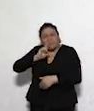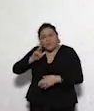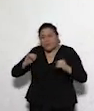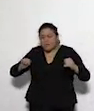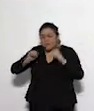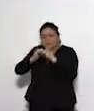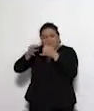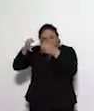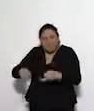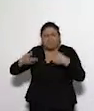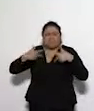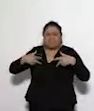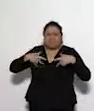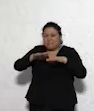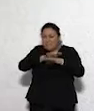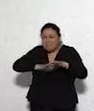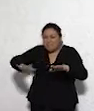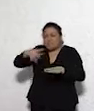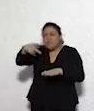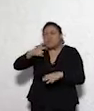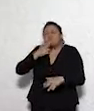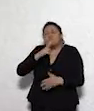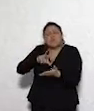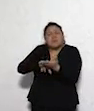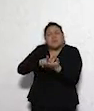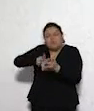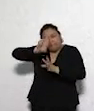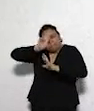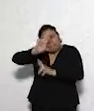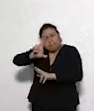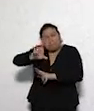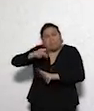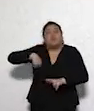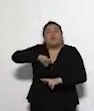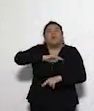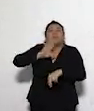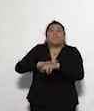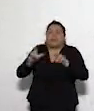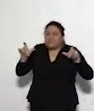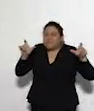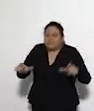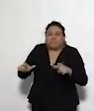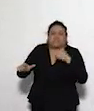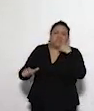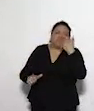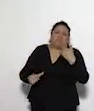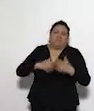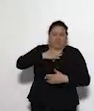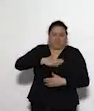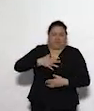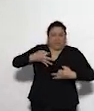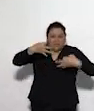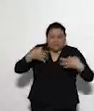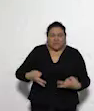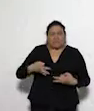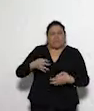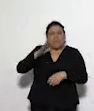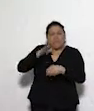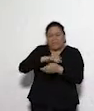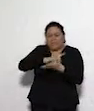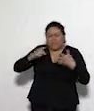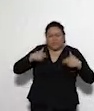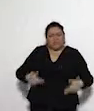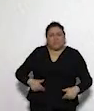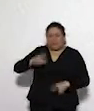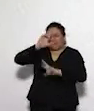la protección y respeto a la dignidad de las personas. Queremos más seguridad, justicia y mayor respeto y vigencia de los